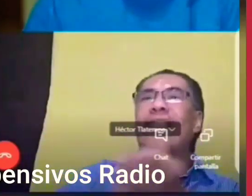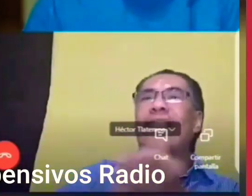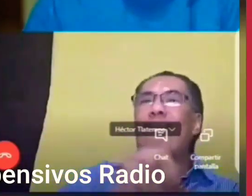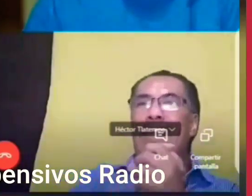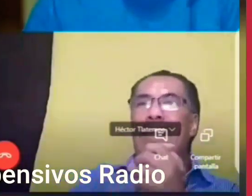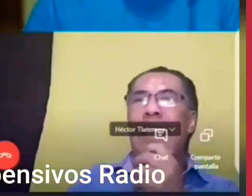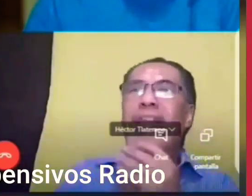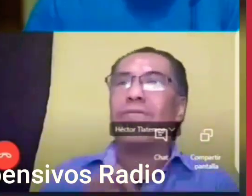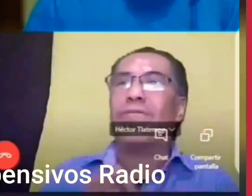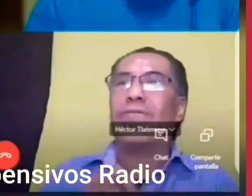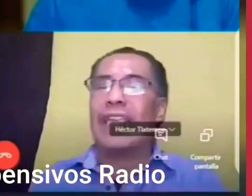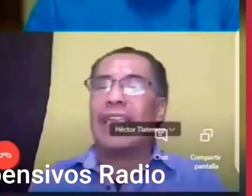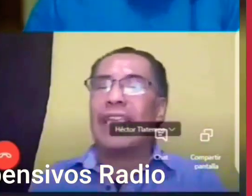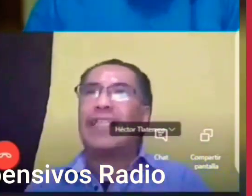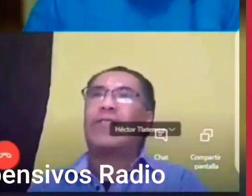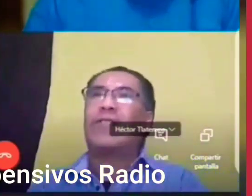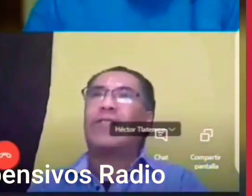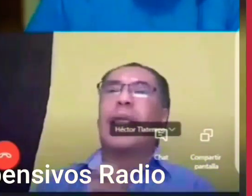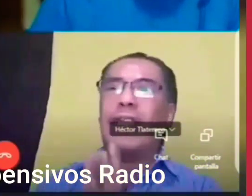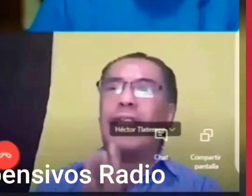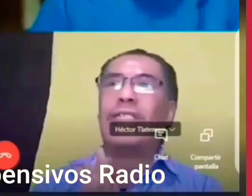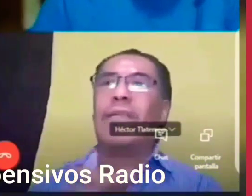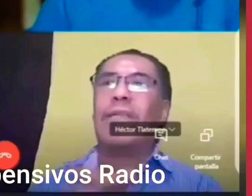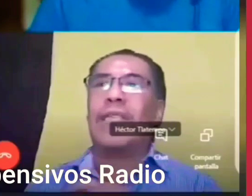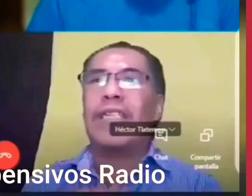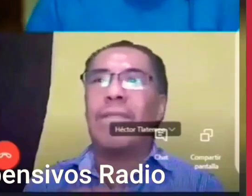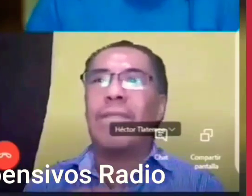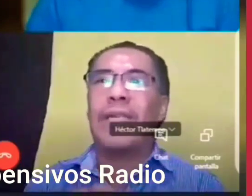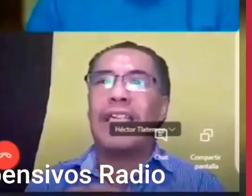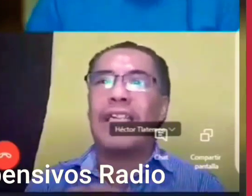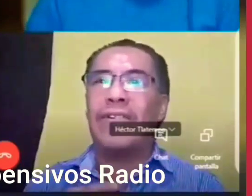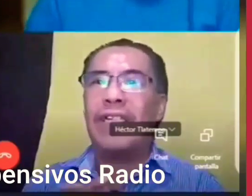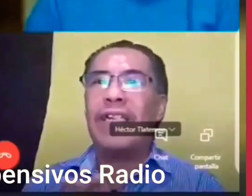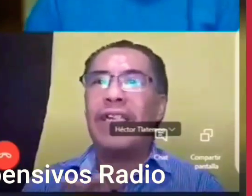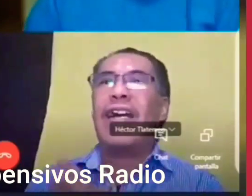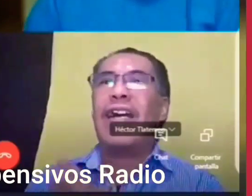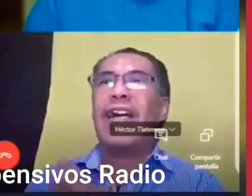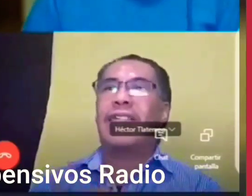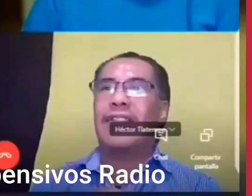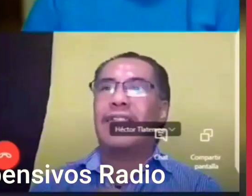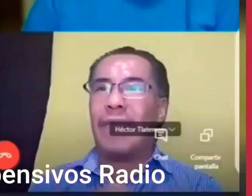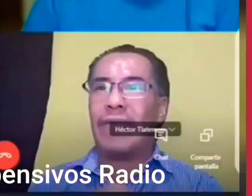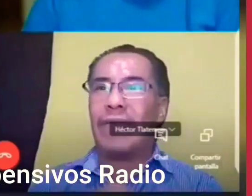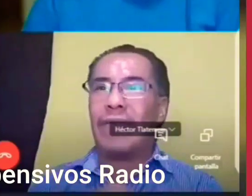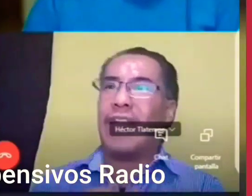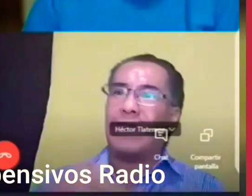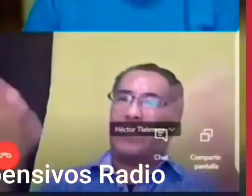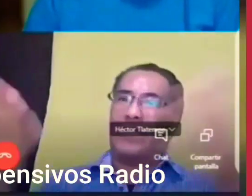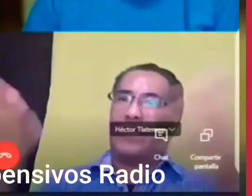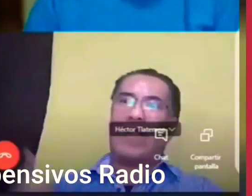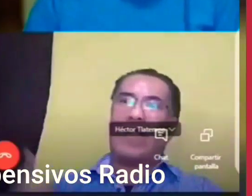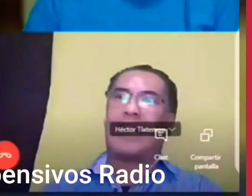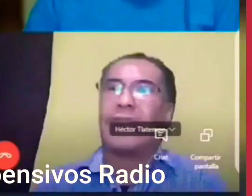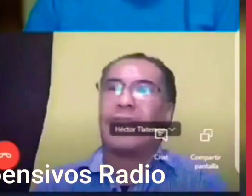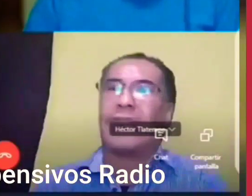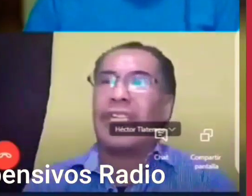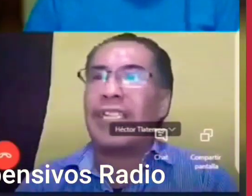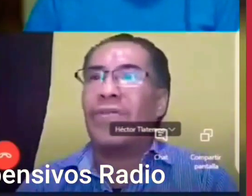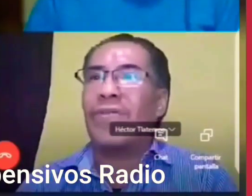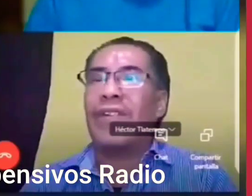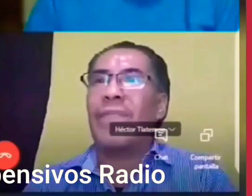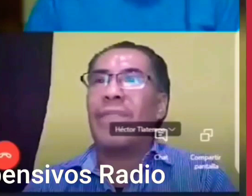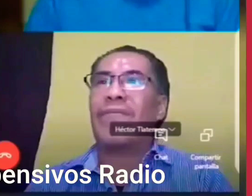pie, a estos pequeños y medianos empresarios, hay que echarles la mano también. Ellos básicamente también nos están echando